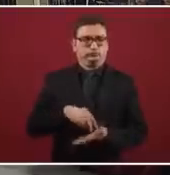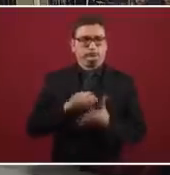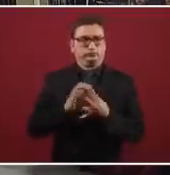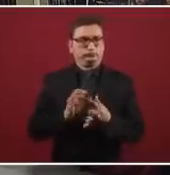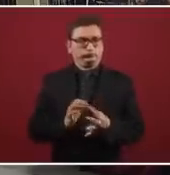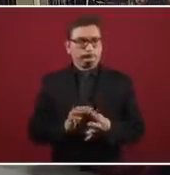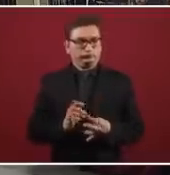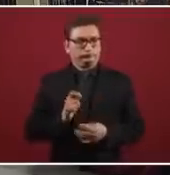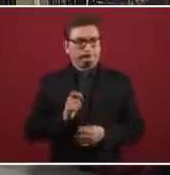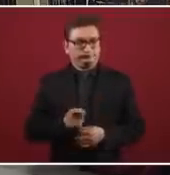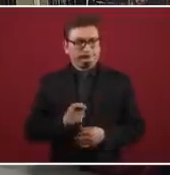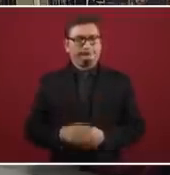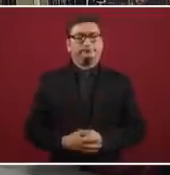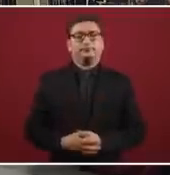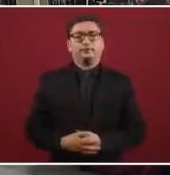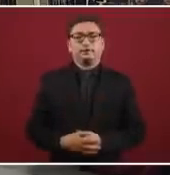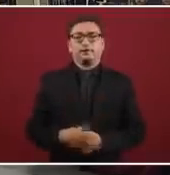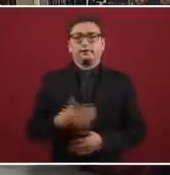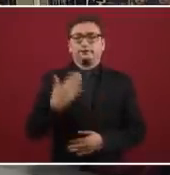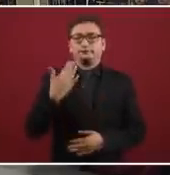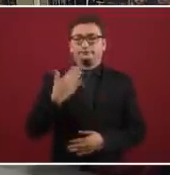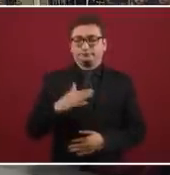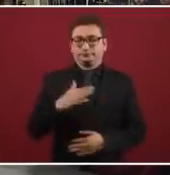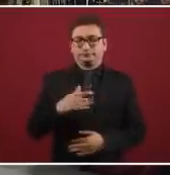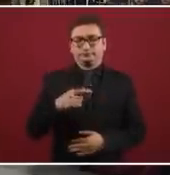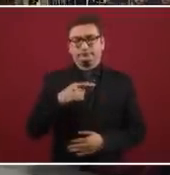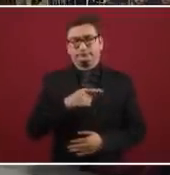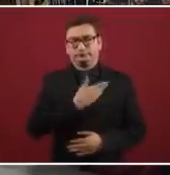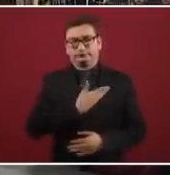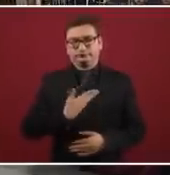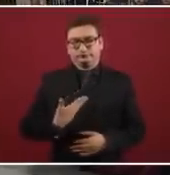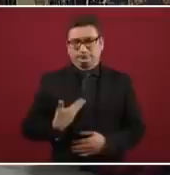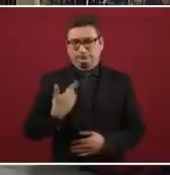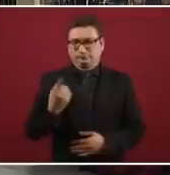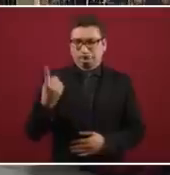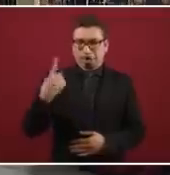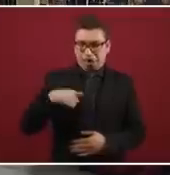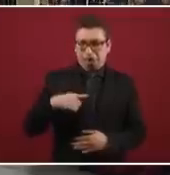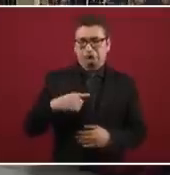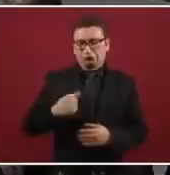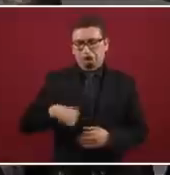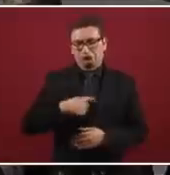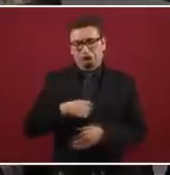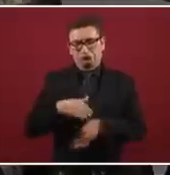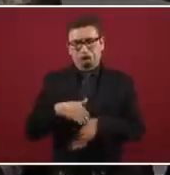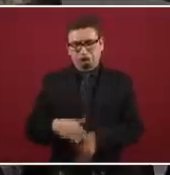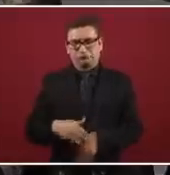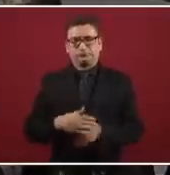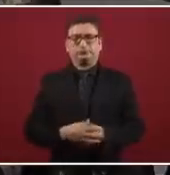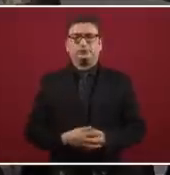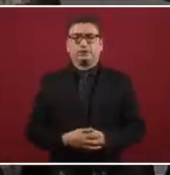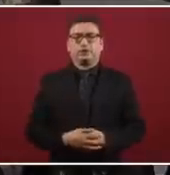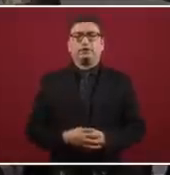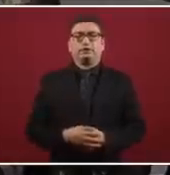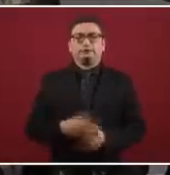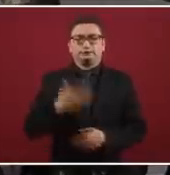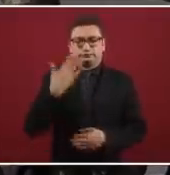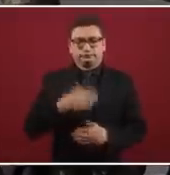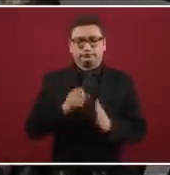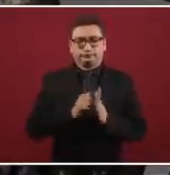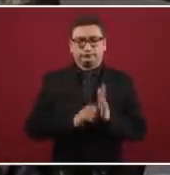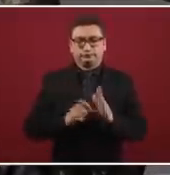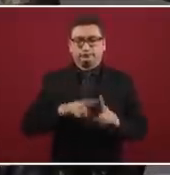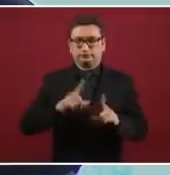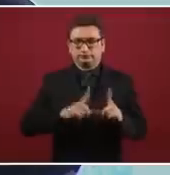acuerdo a las indicaciones que recibimos por parte del presidente de la República y se procedió en el Sistema Nacional